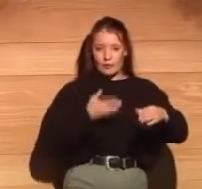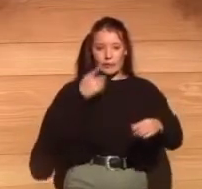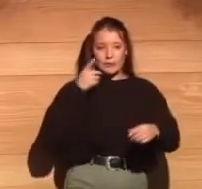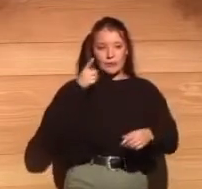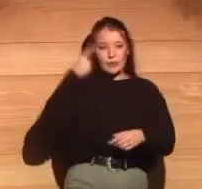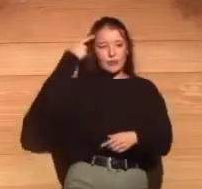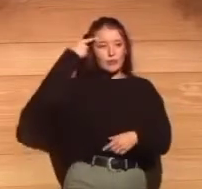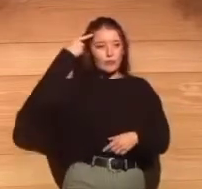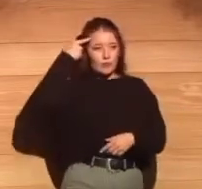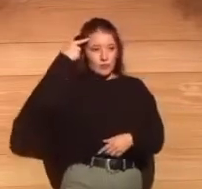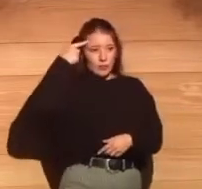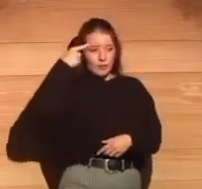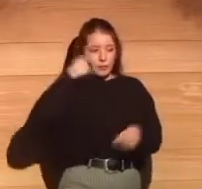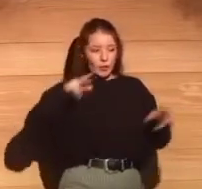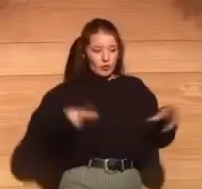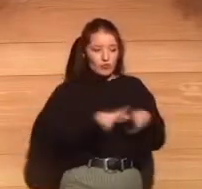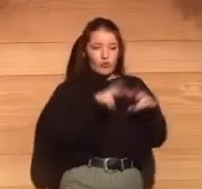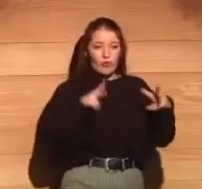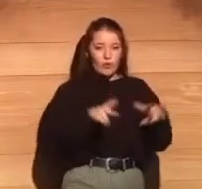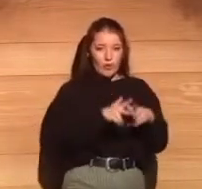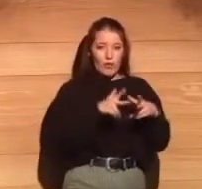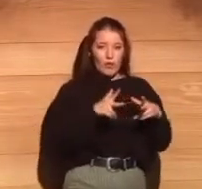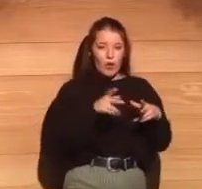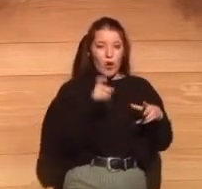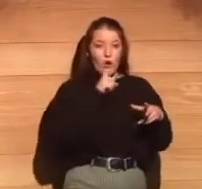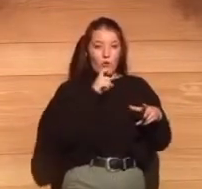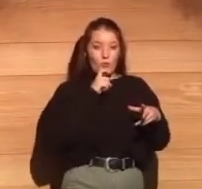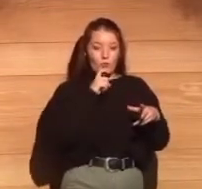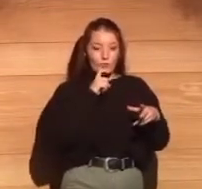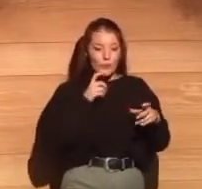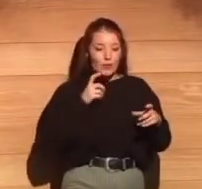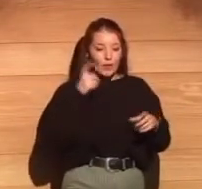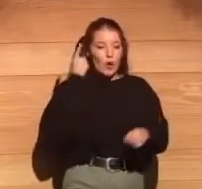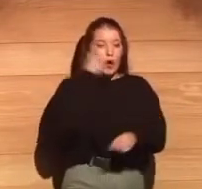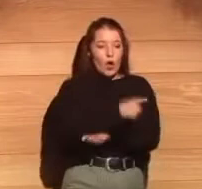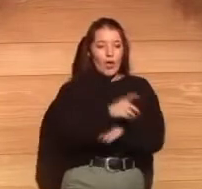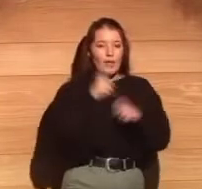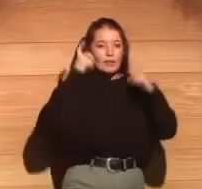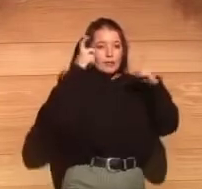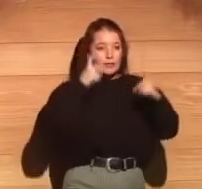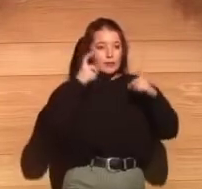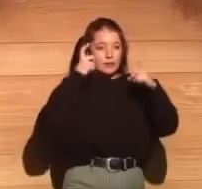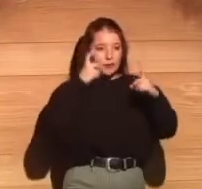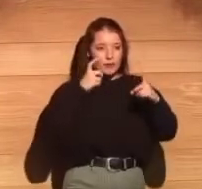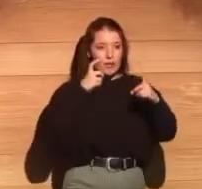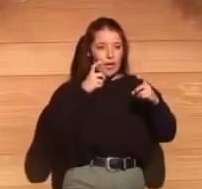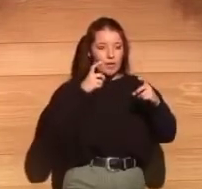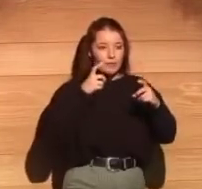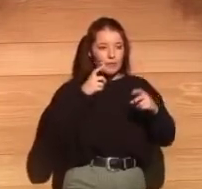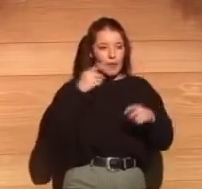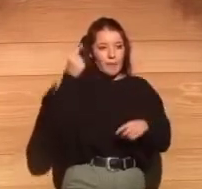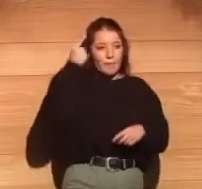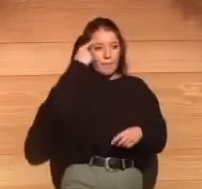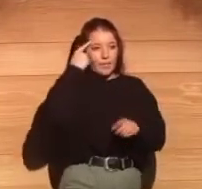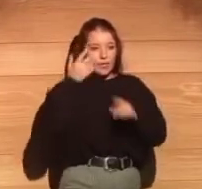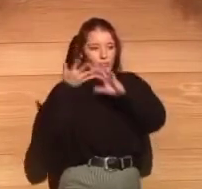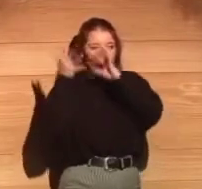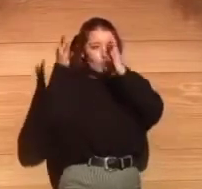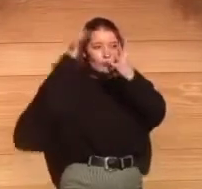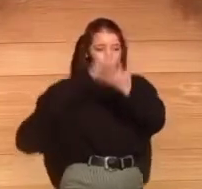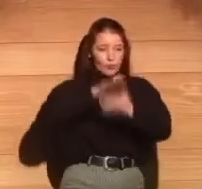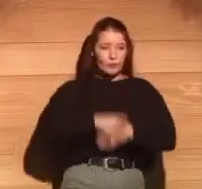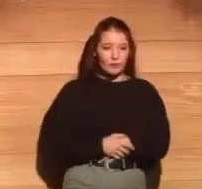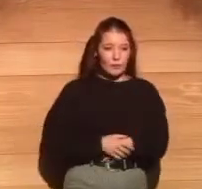las sociedades, intentar condicionarlas sociopolíticamente a través de las mentes, a través